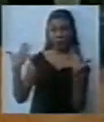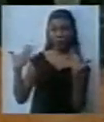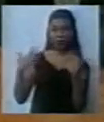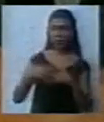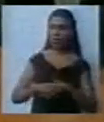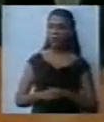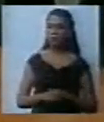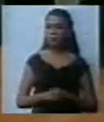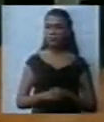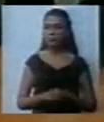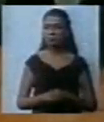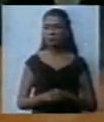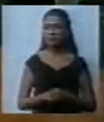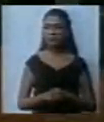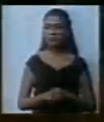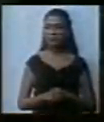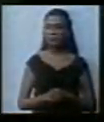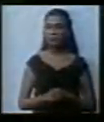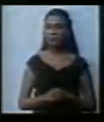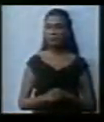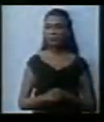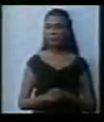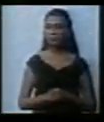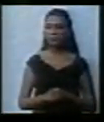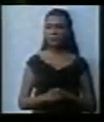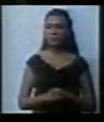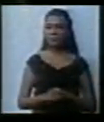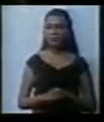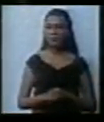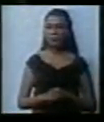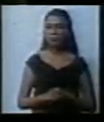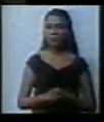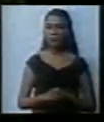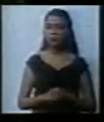A ver, permiso. Acá tenemos una de las chicas que quiere preguntar.